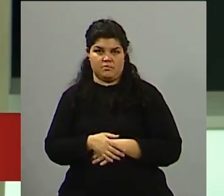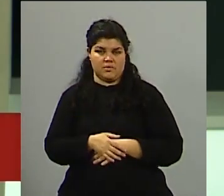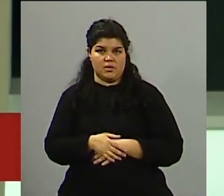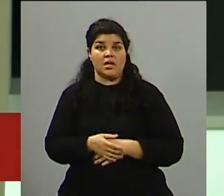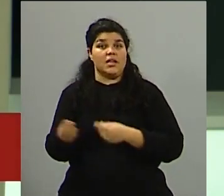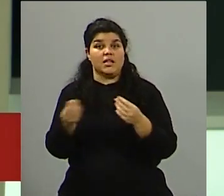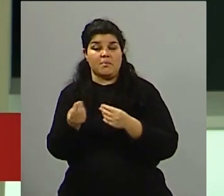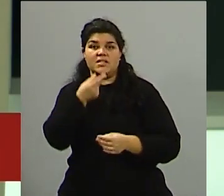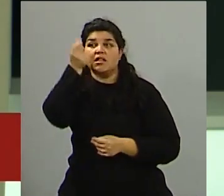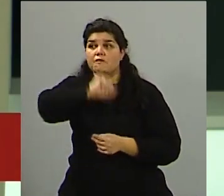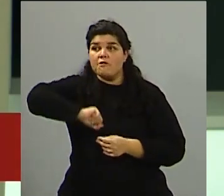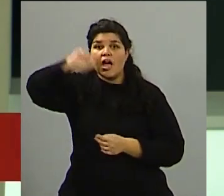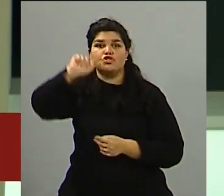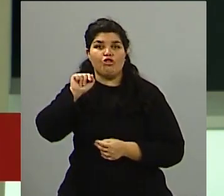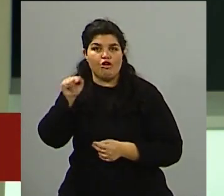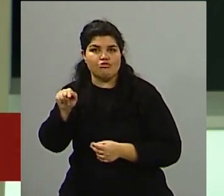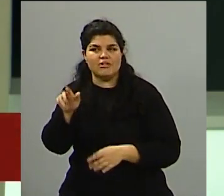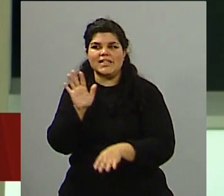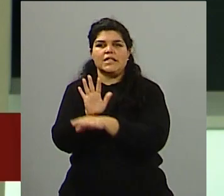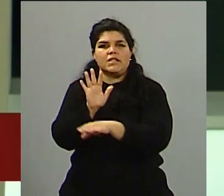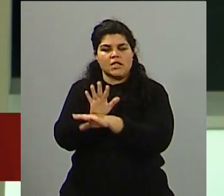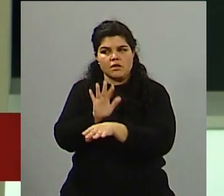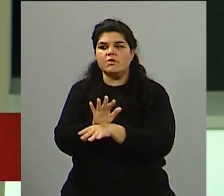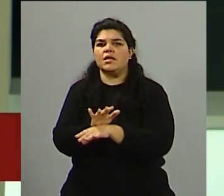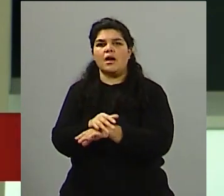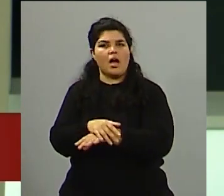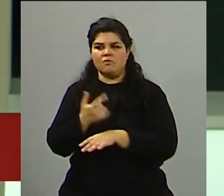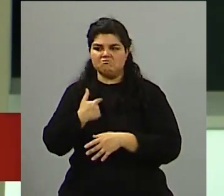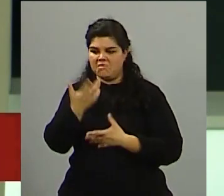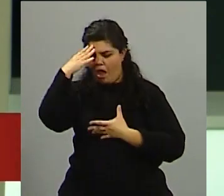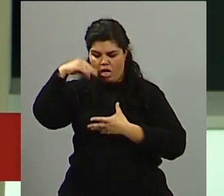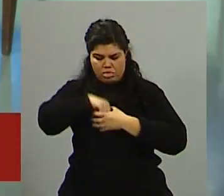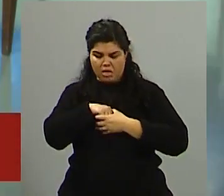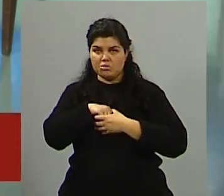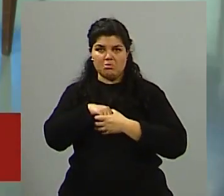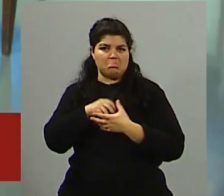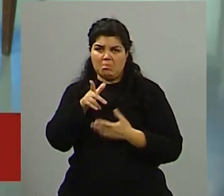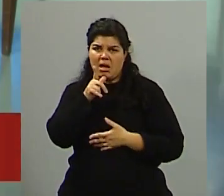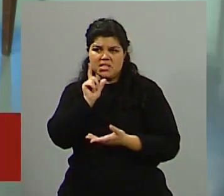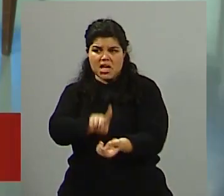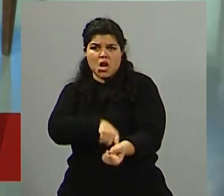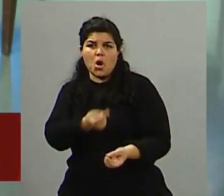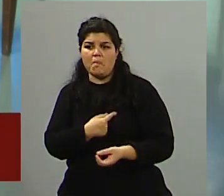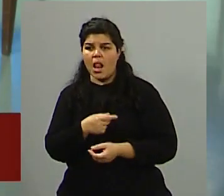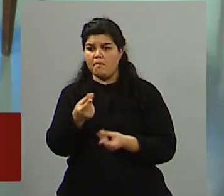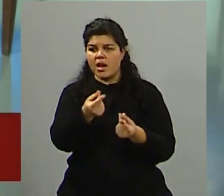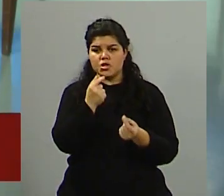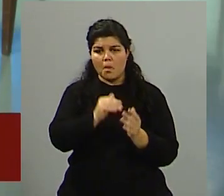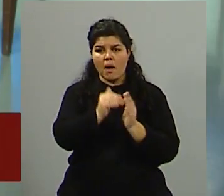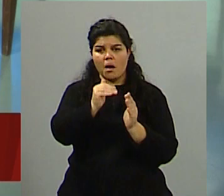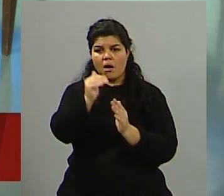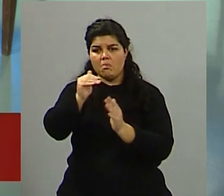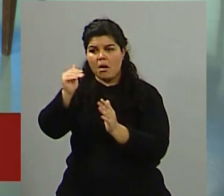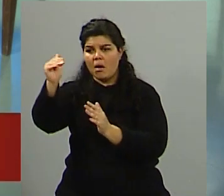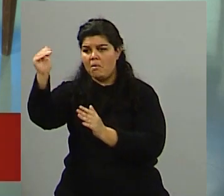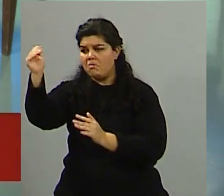una fuerza inercial y psicológica que después cuesta frenarla. Incluso aunque vos corrijas el déficit fiscal, incluso aunque vos dejes de emitir dinero, incluso aunque